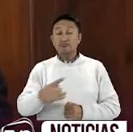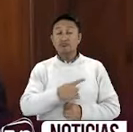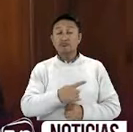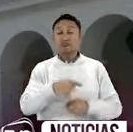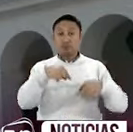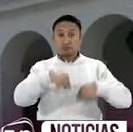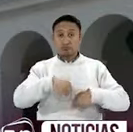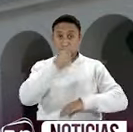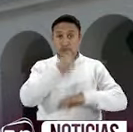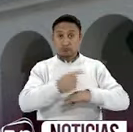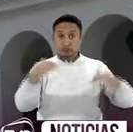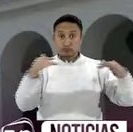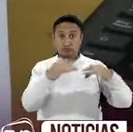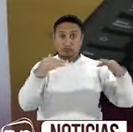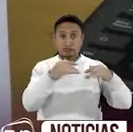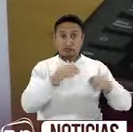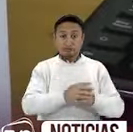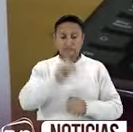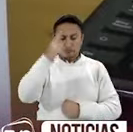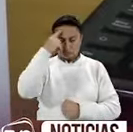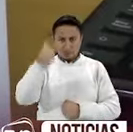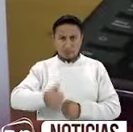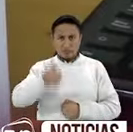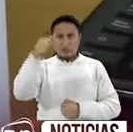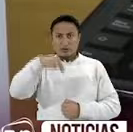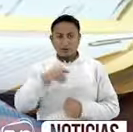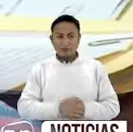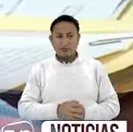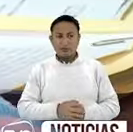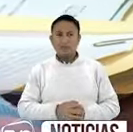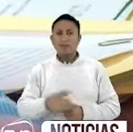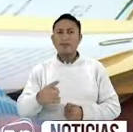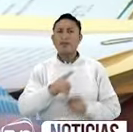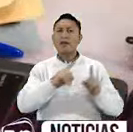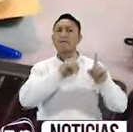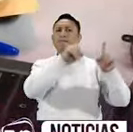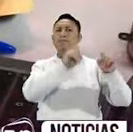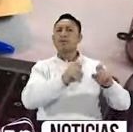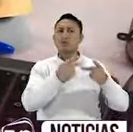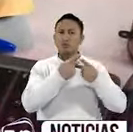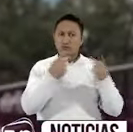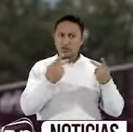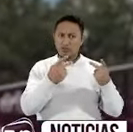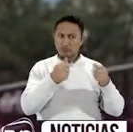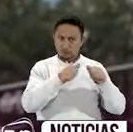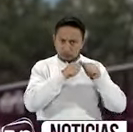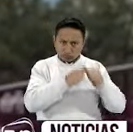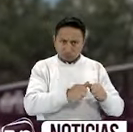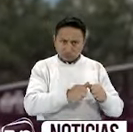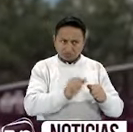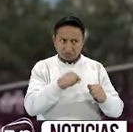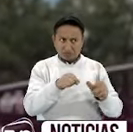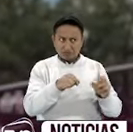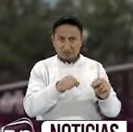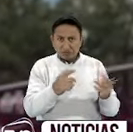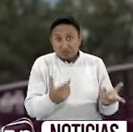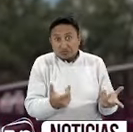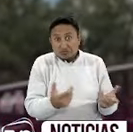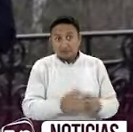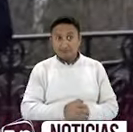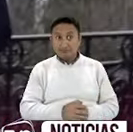guerra, el gobierno evalúa la permanencia de varias preguntas de la consulta popular. Además, no